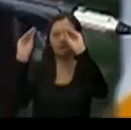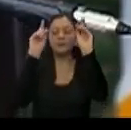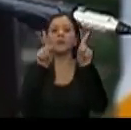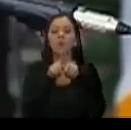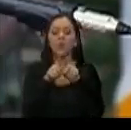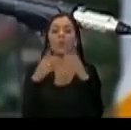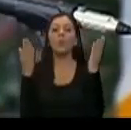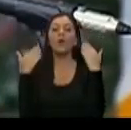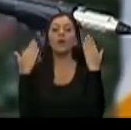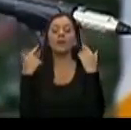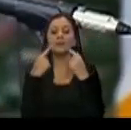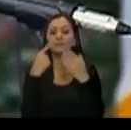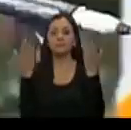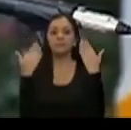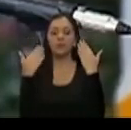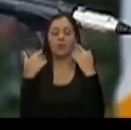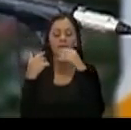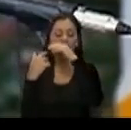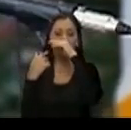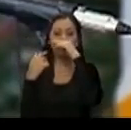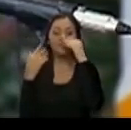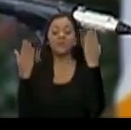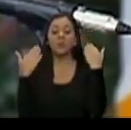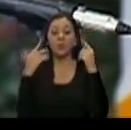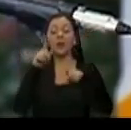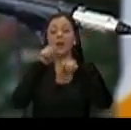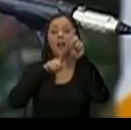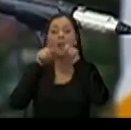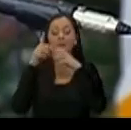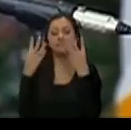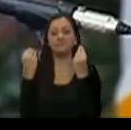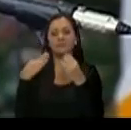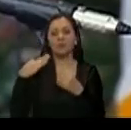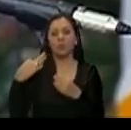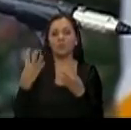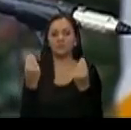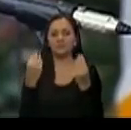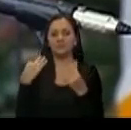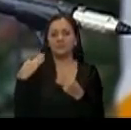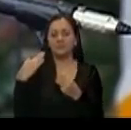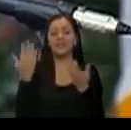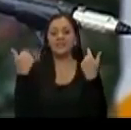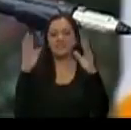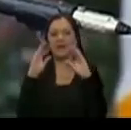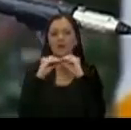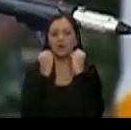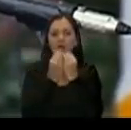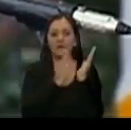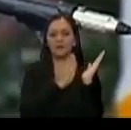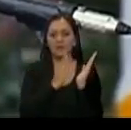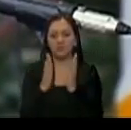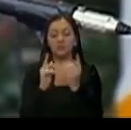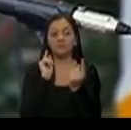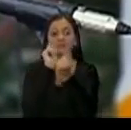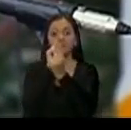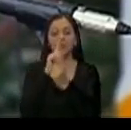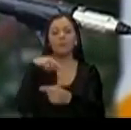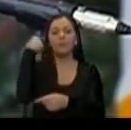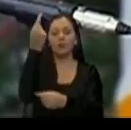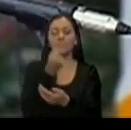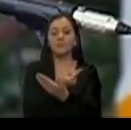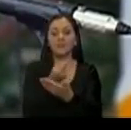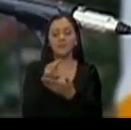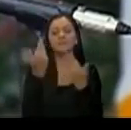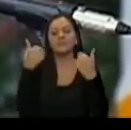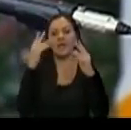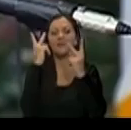Guayaquil, concretamente, hay ya algunos miles de voluntarios que se están organizando. La próxima semana tendremos la